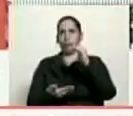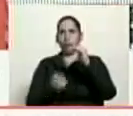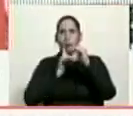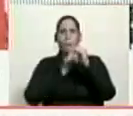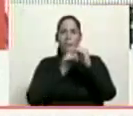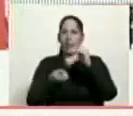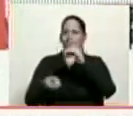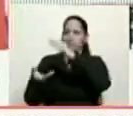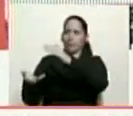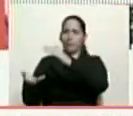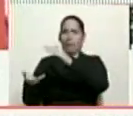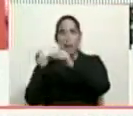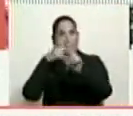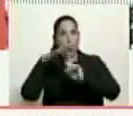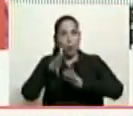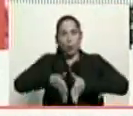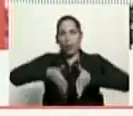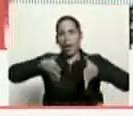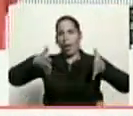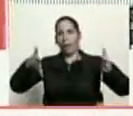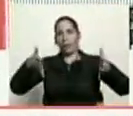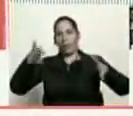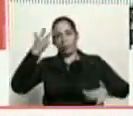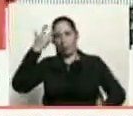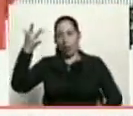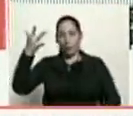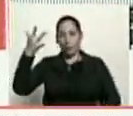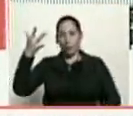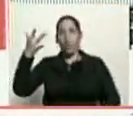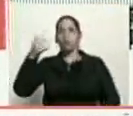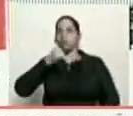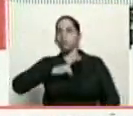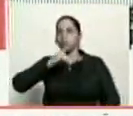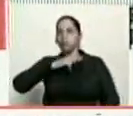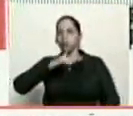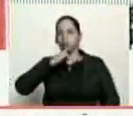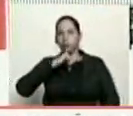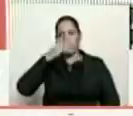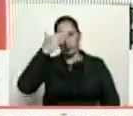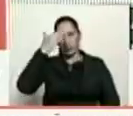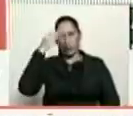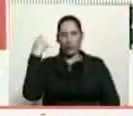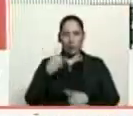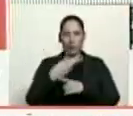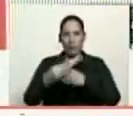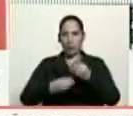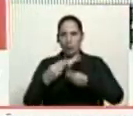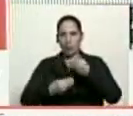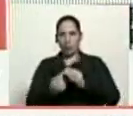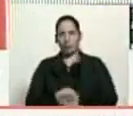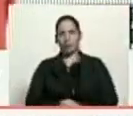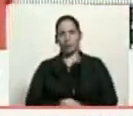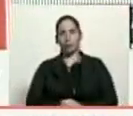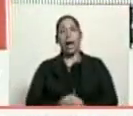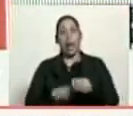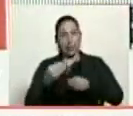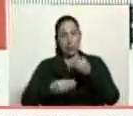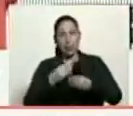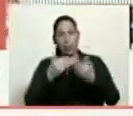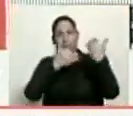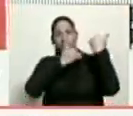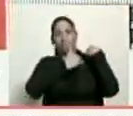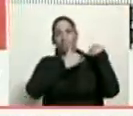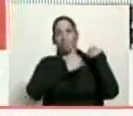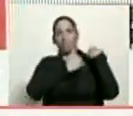El pueblo es grande, es sabio, es paciente y sabe lo que tiene que hacer. Y está haciendo lo que le corresponde.